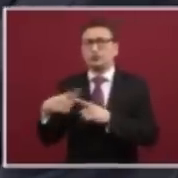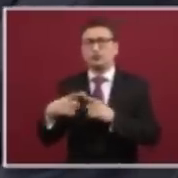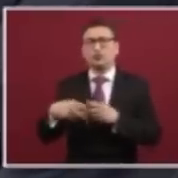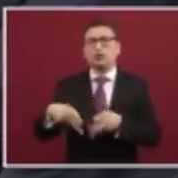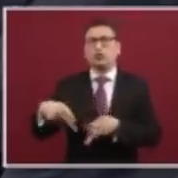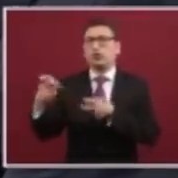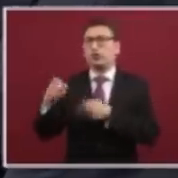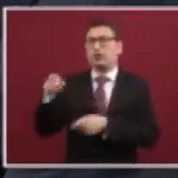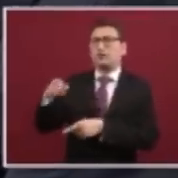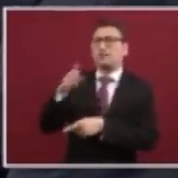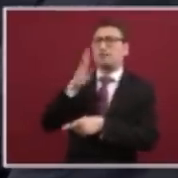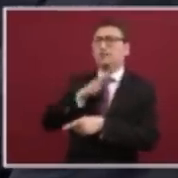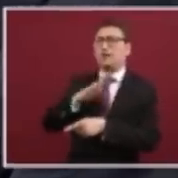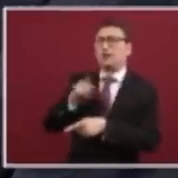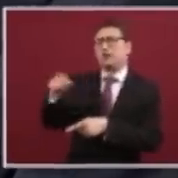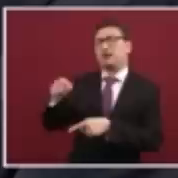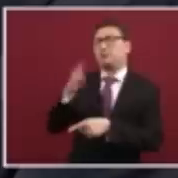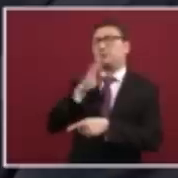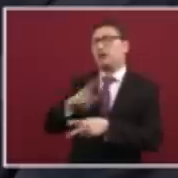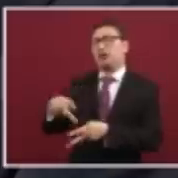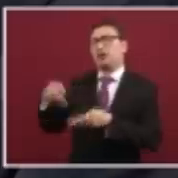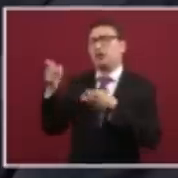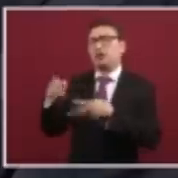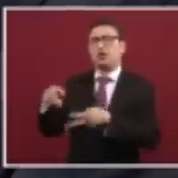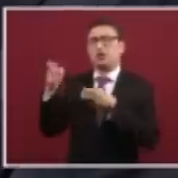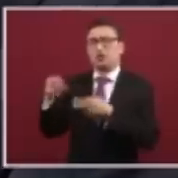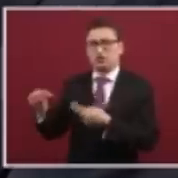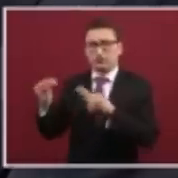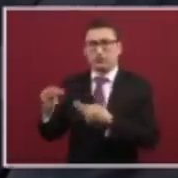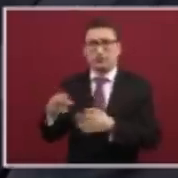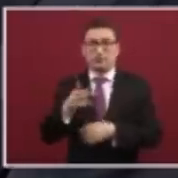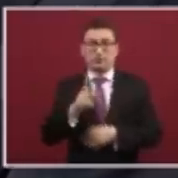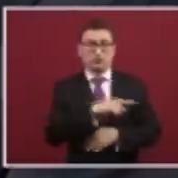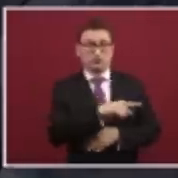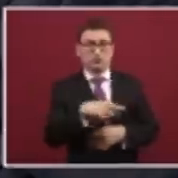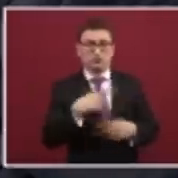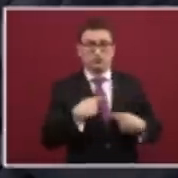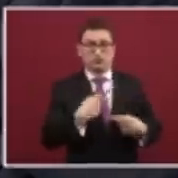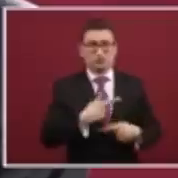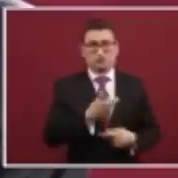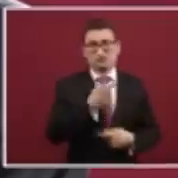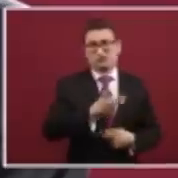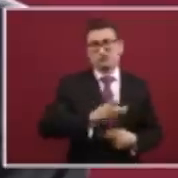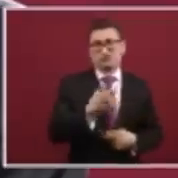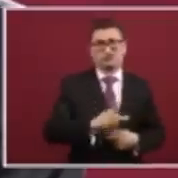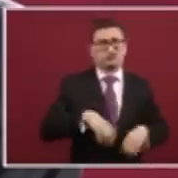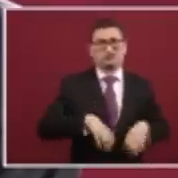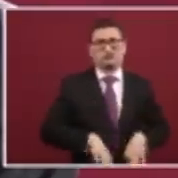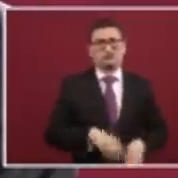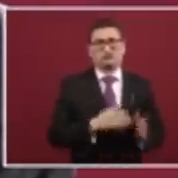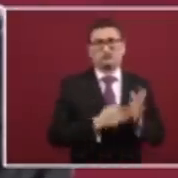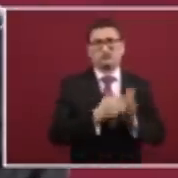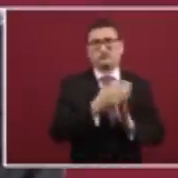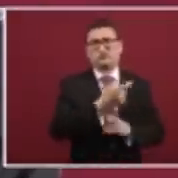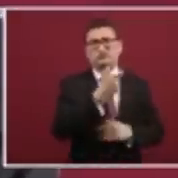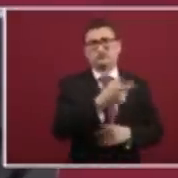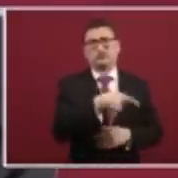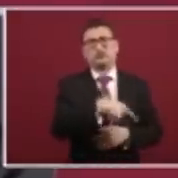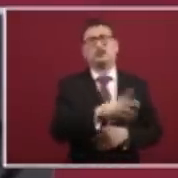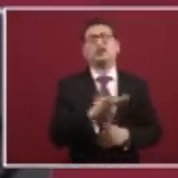robaban cientos, miles de millones de pesos, hasta se les